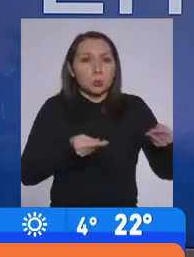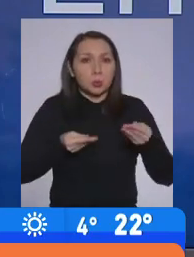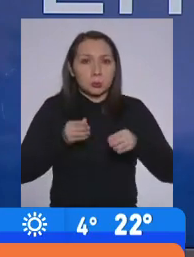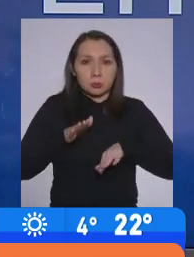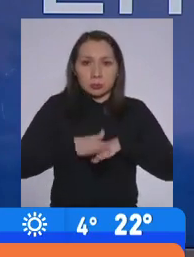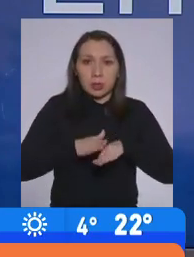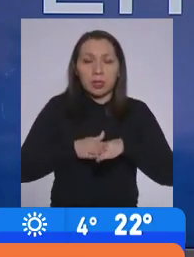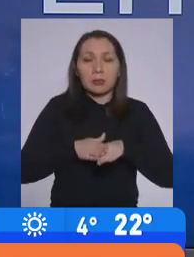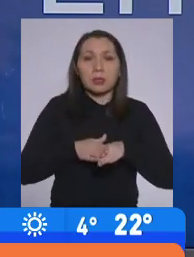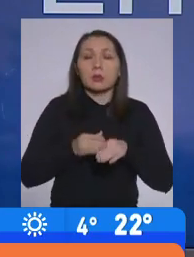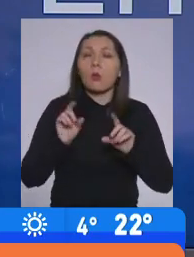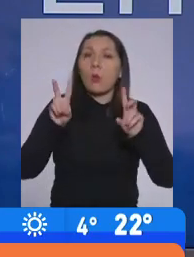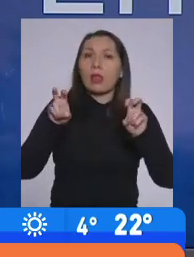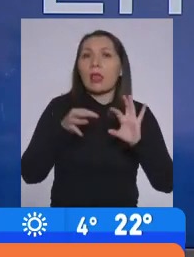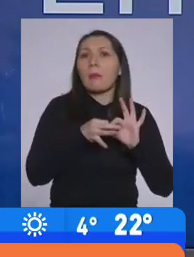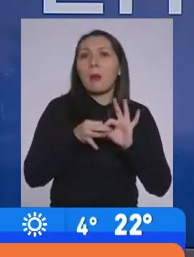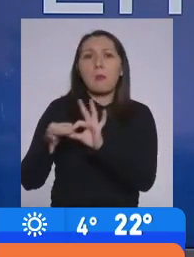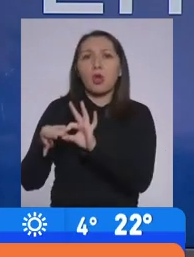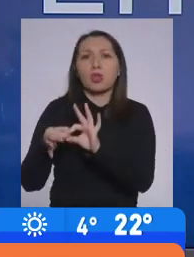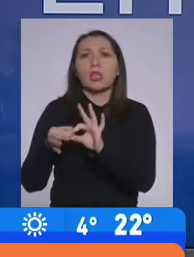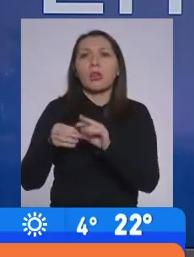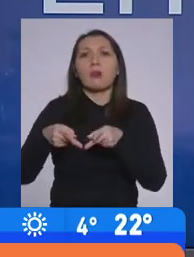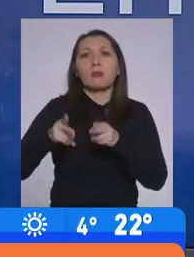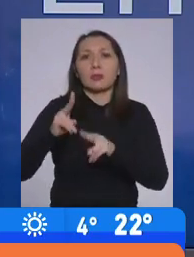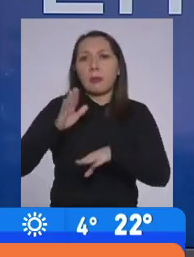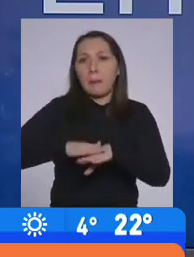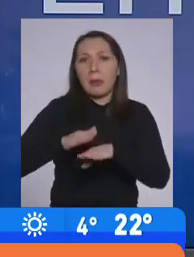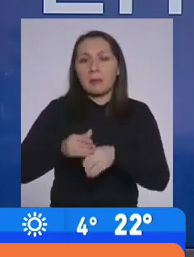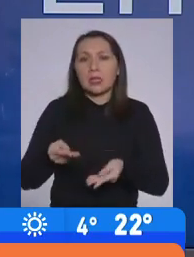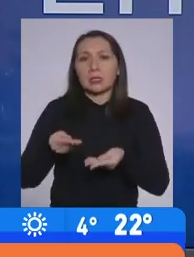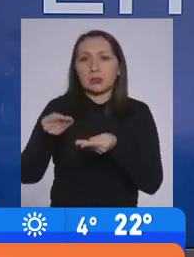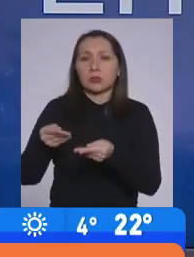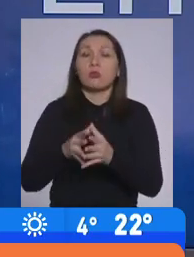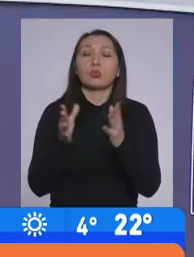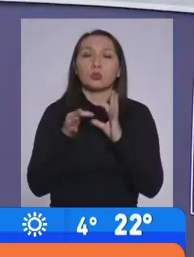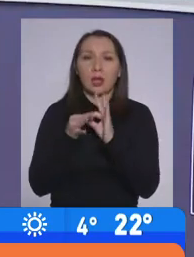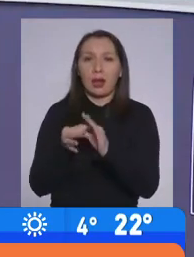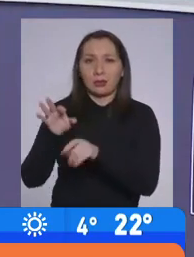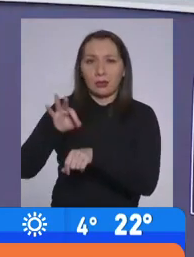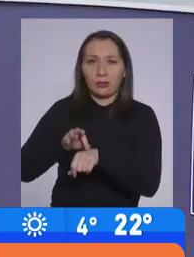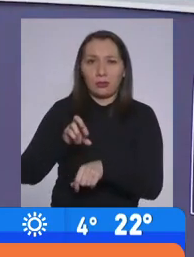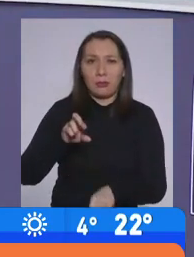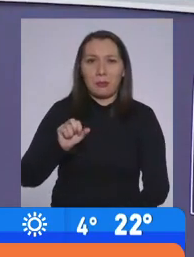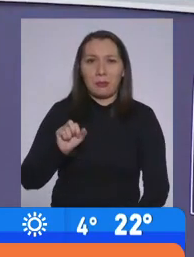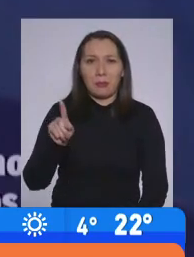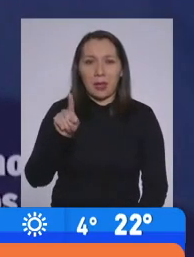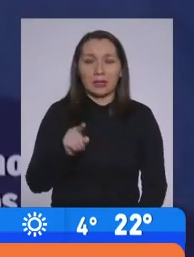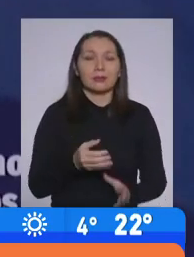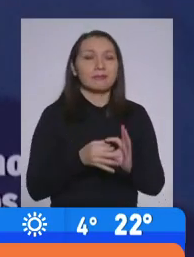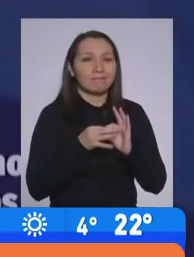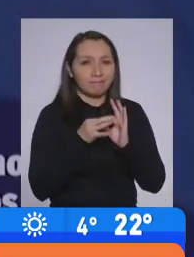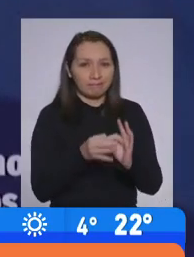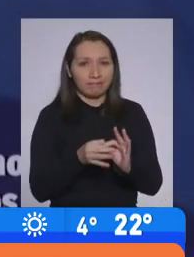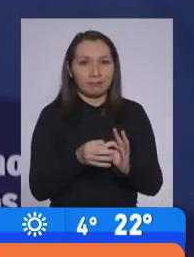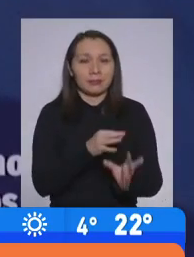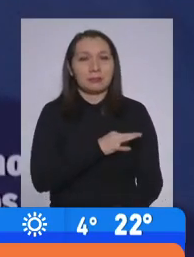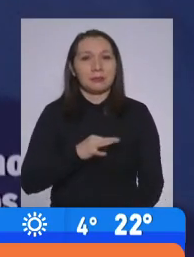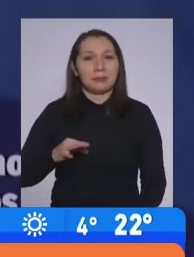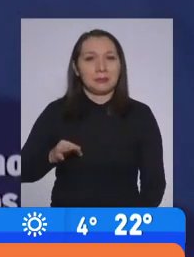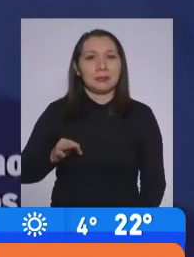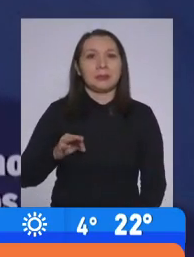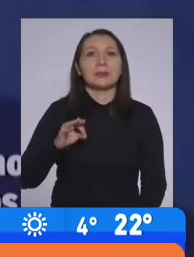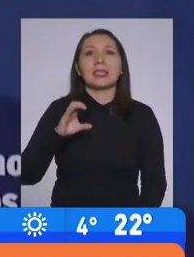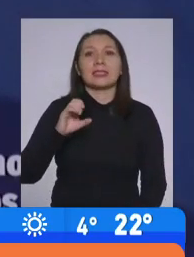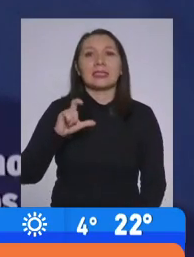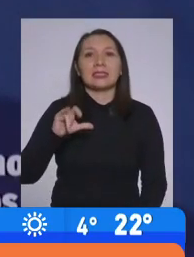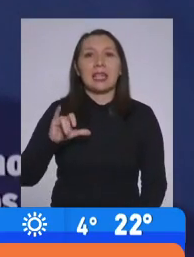para el motivo por el cual fue concedido y otorgado muchas gracias país muchas gracias ministra cecilia ver